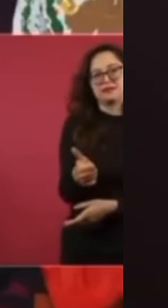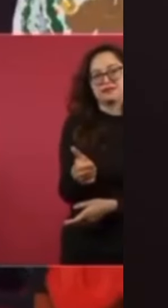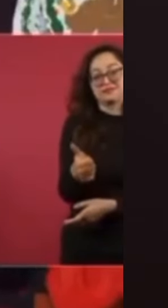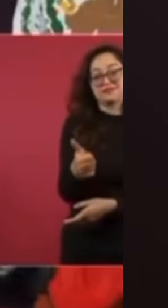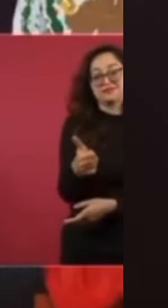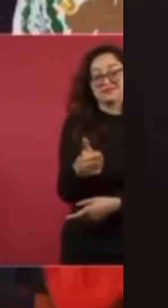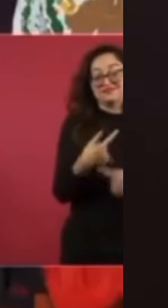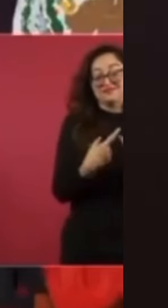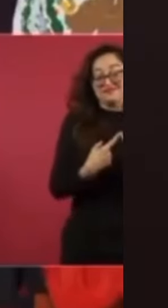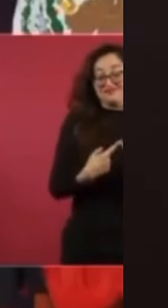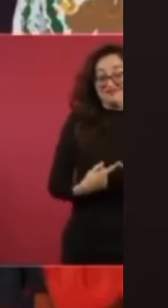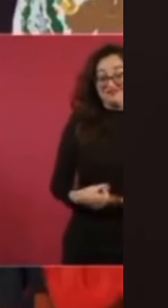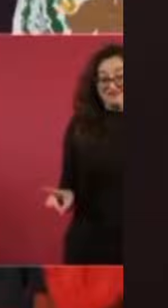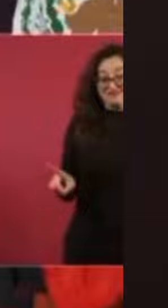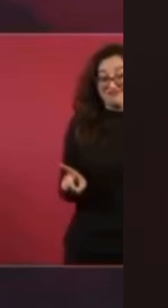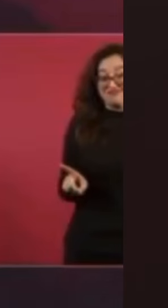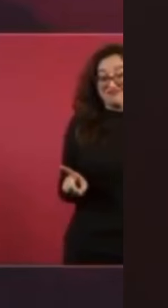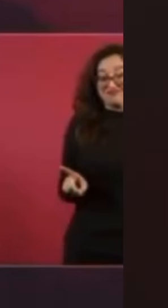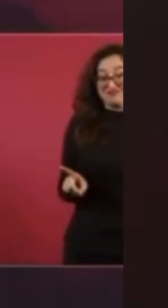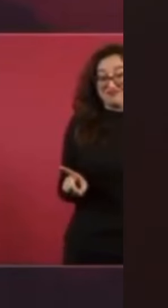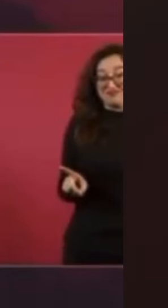En cambio,